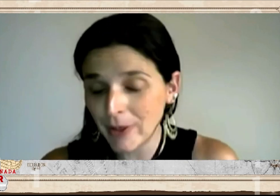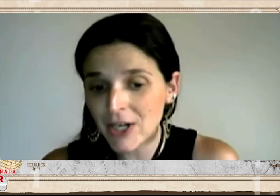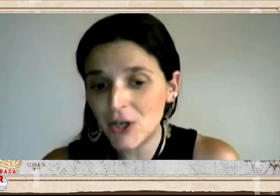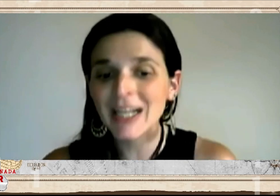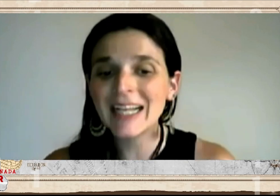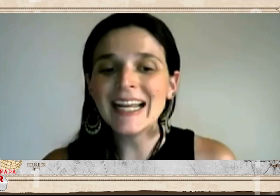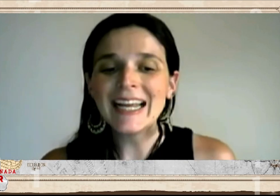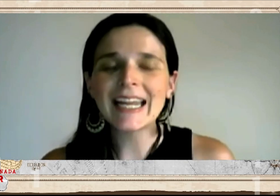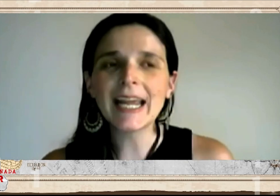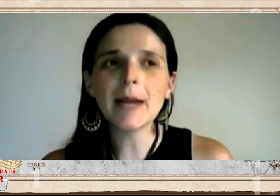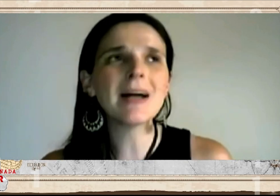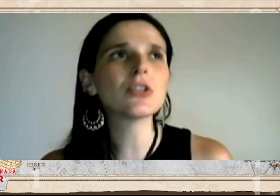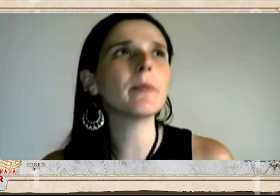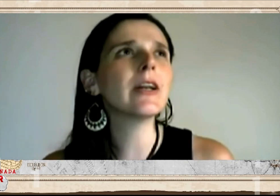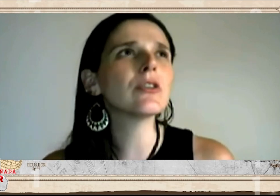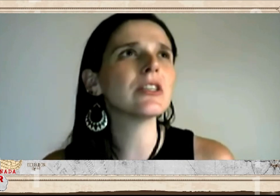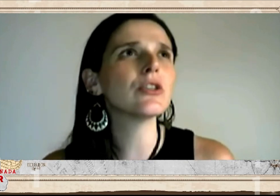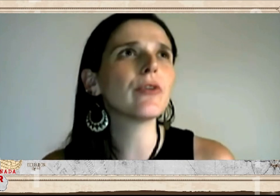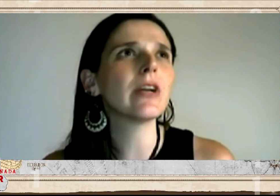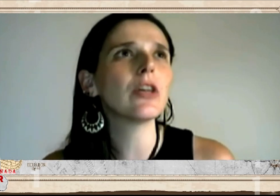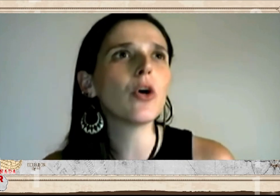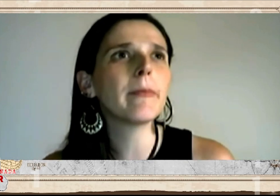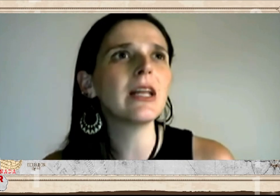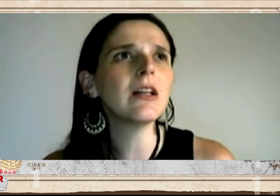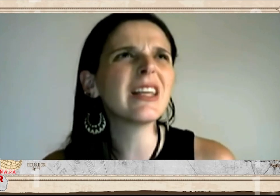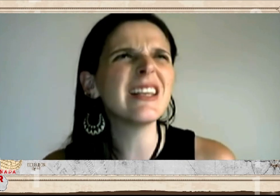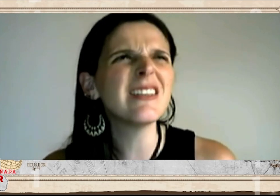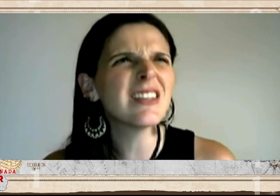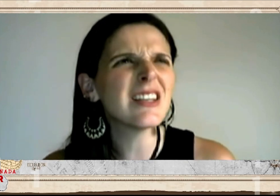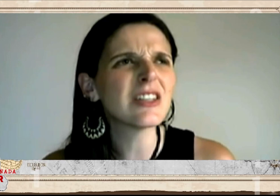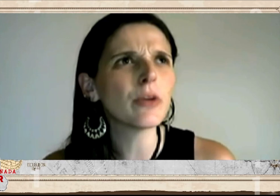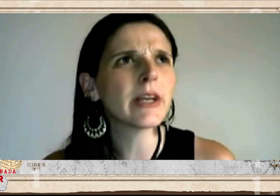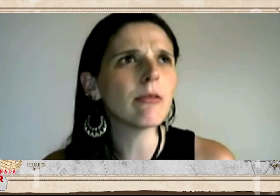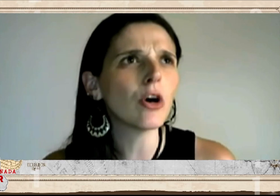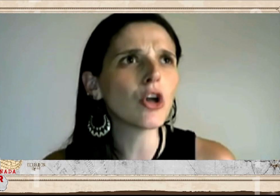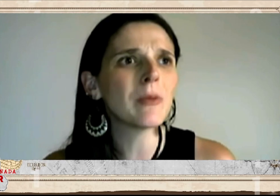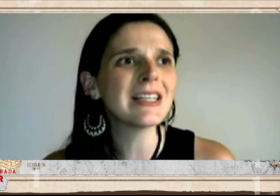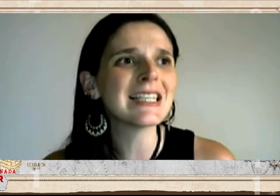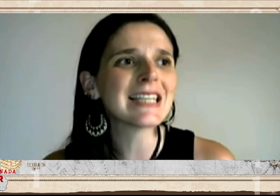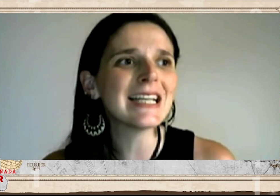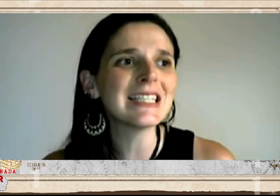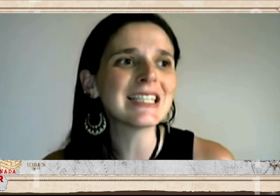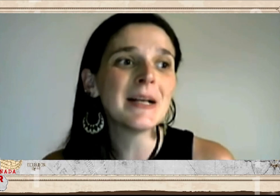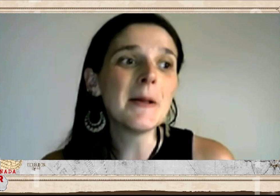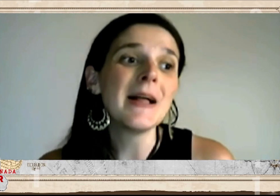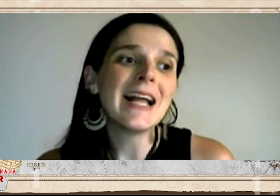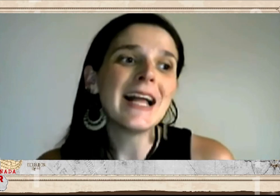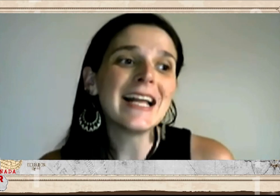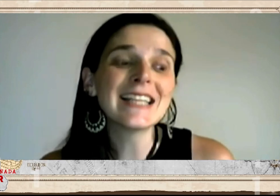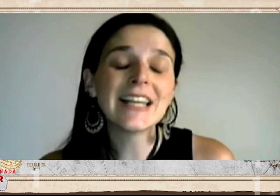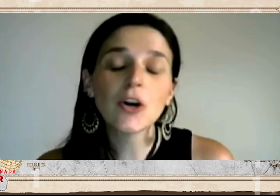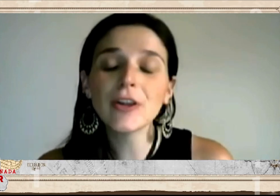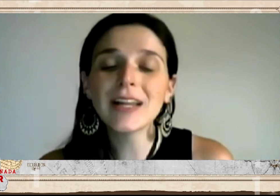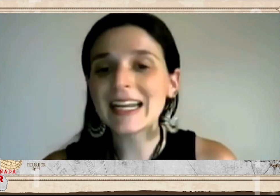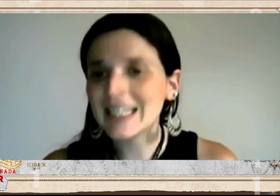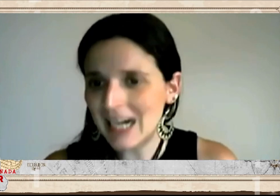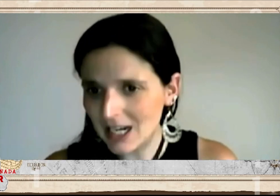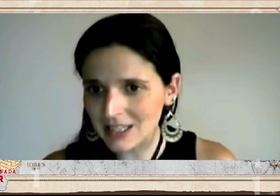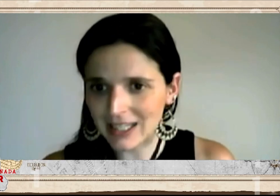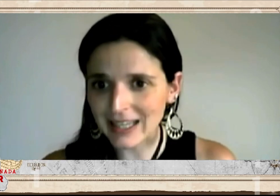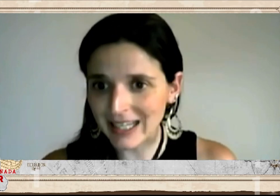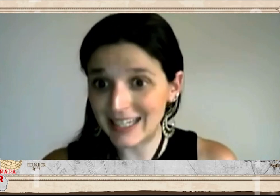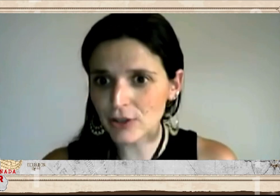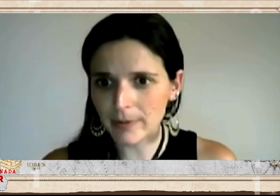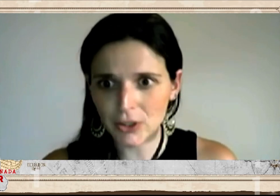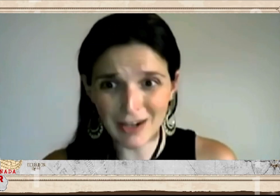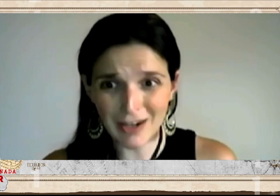peruano, que más o menos, eso fue en el 2015, si no me equivoco, 2016, se dejó de registrar la cantidad de